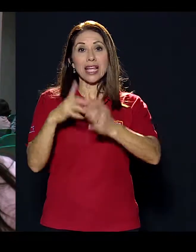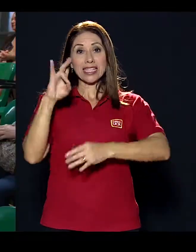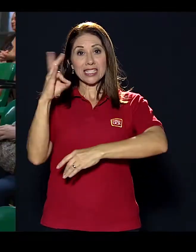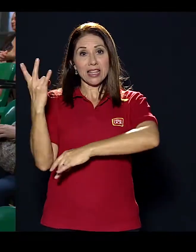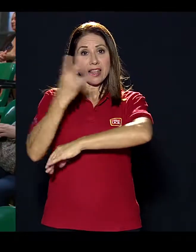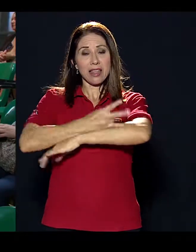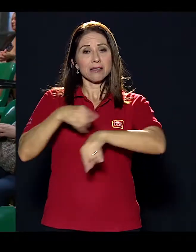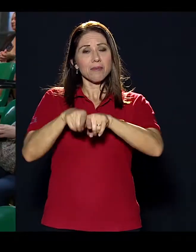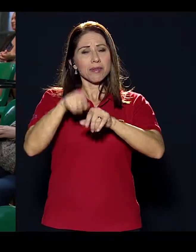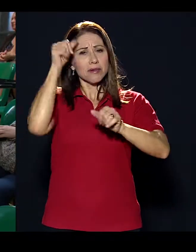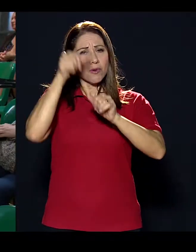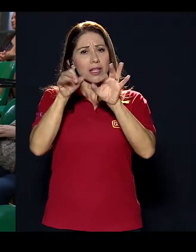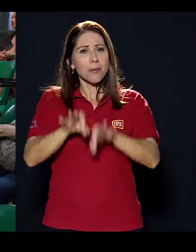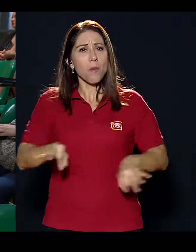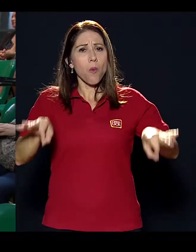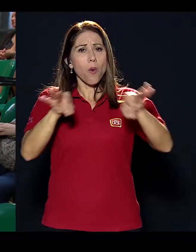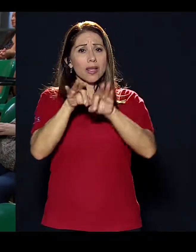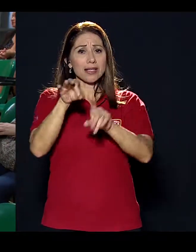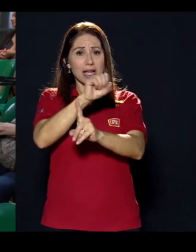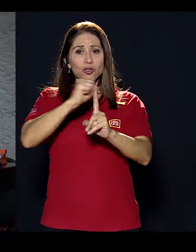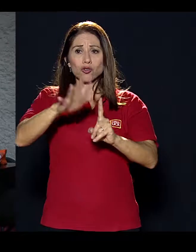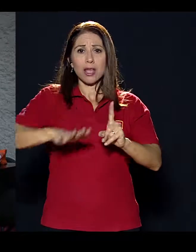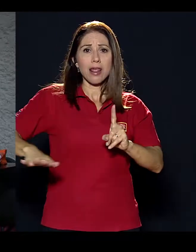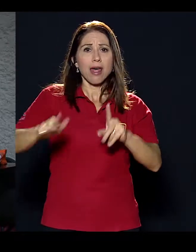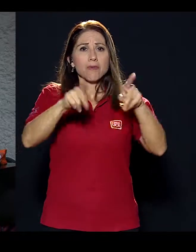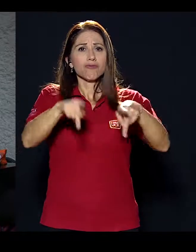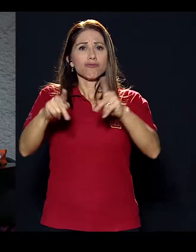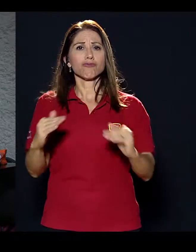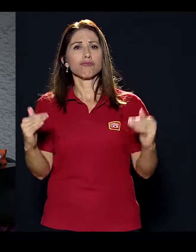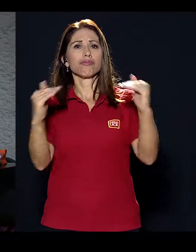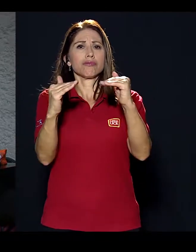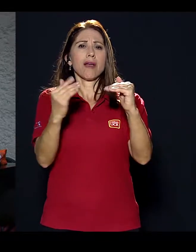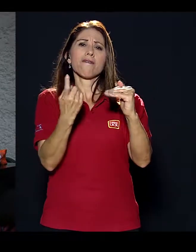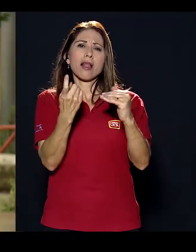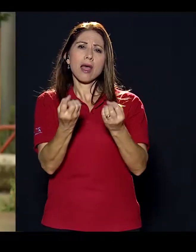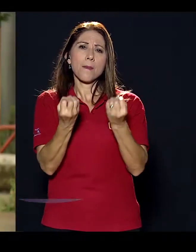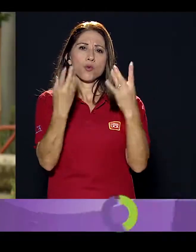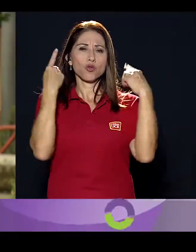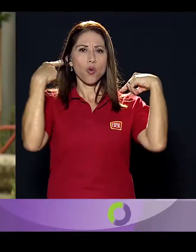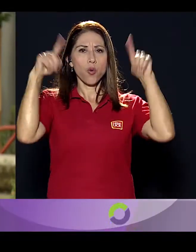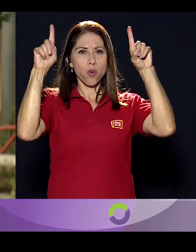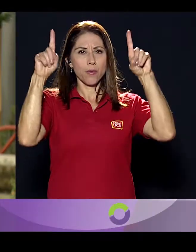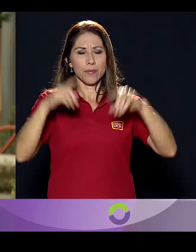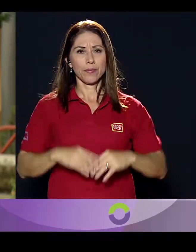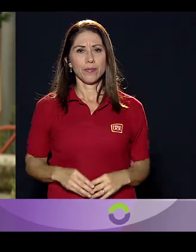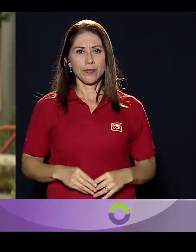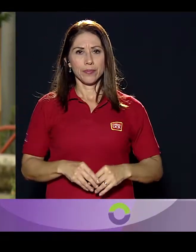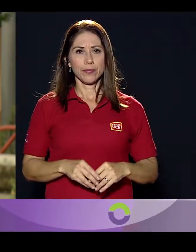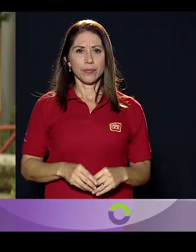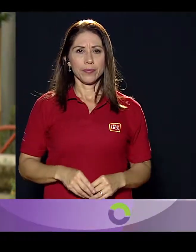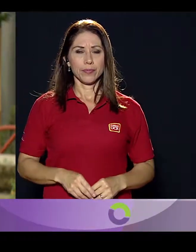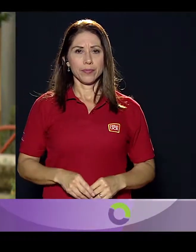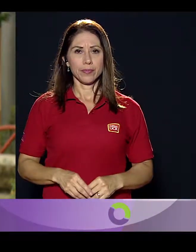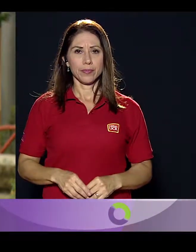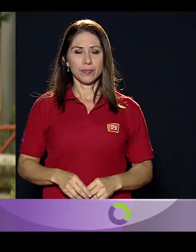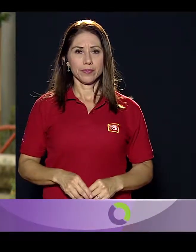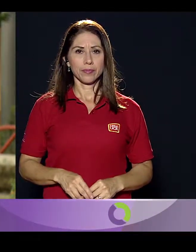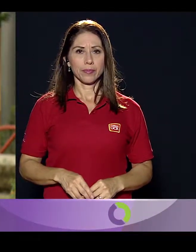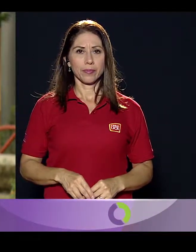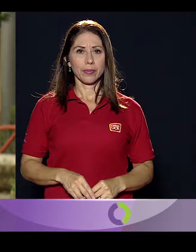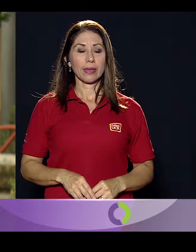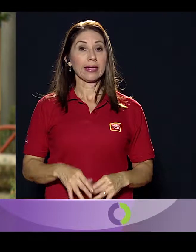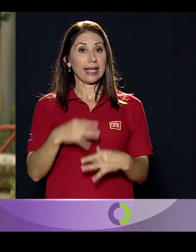la importancia de una sociedad equitativa y lo mucho que hace falta para llegar a ella. De ahí el interés de nosotros